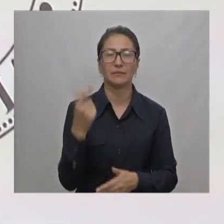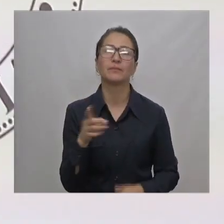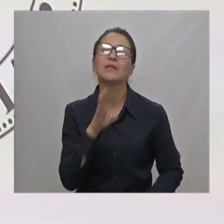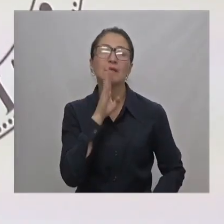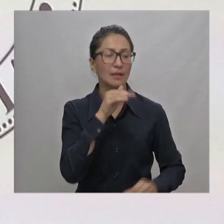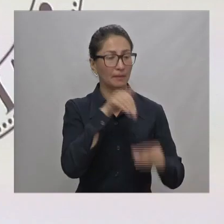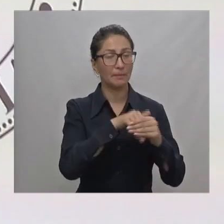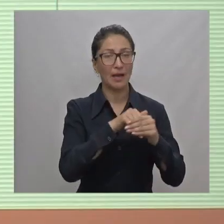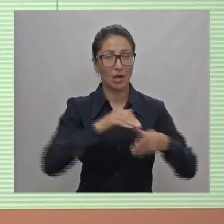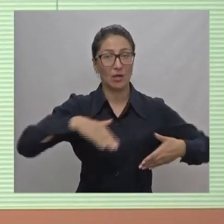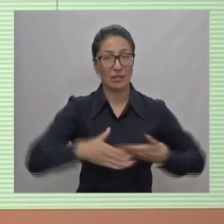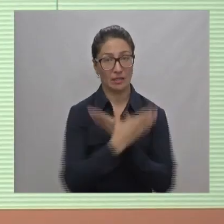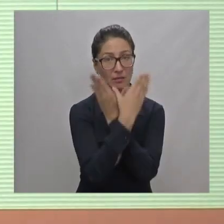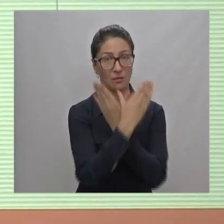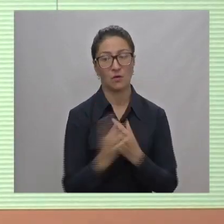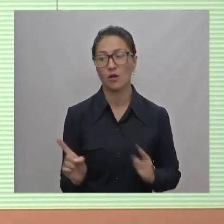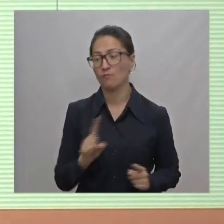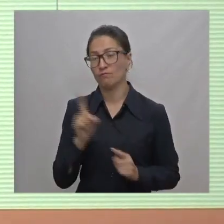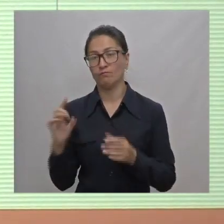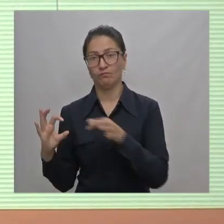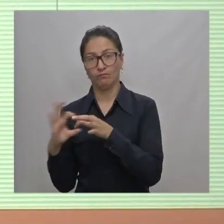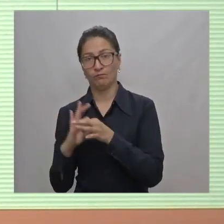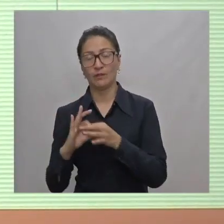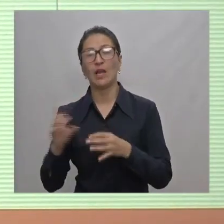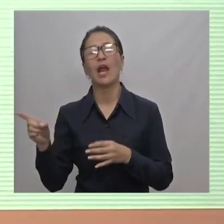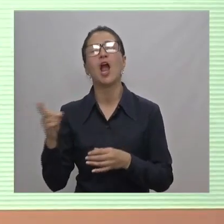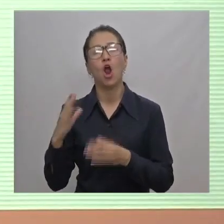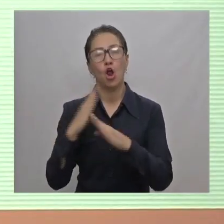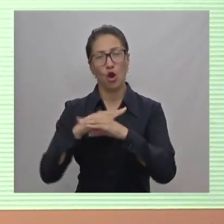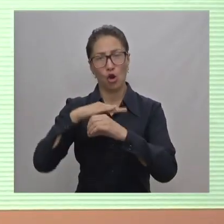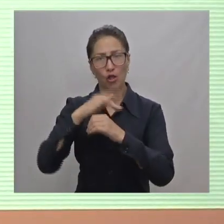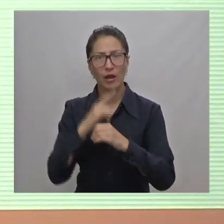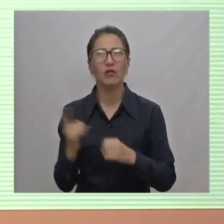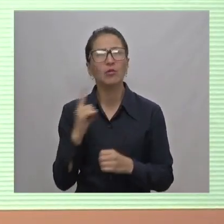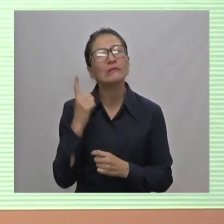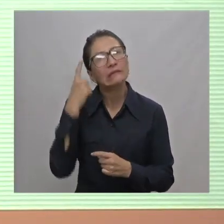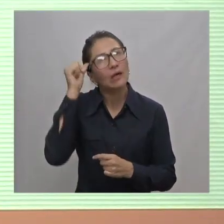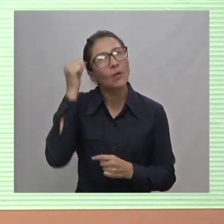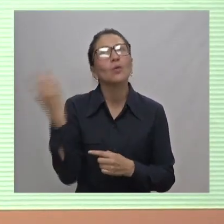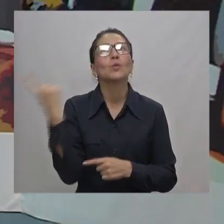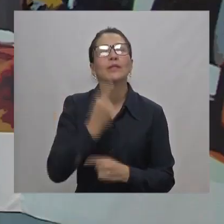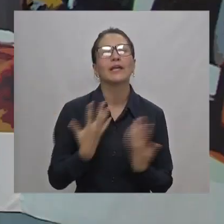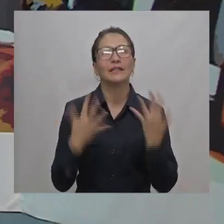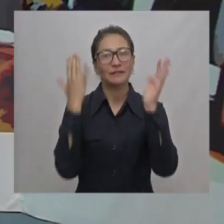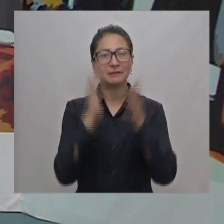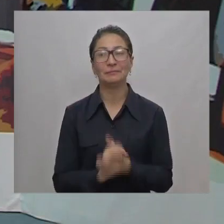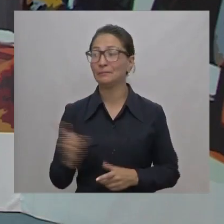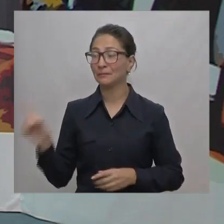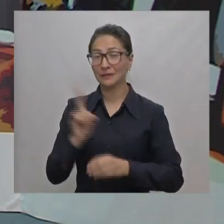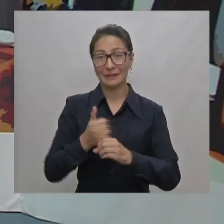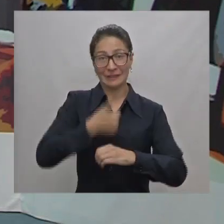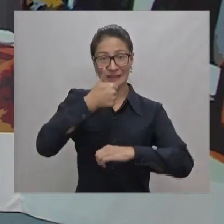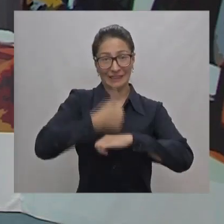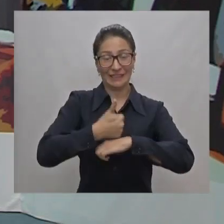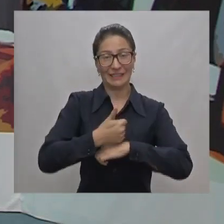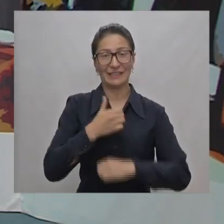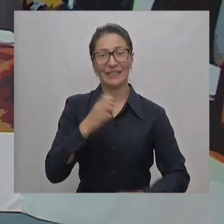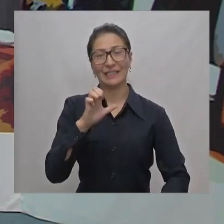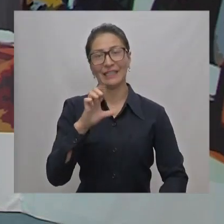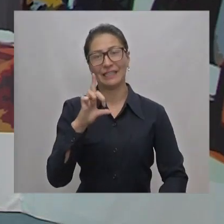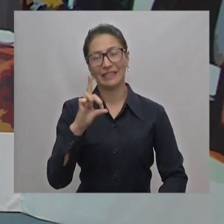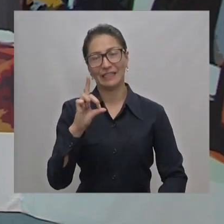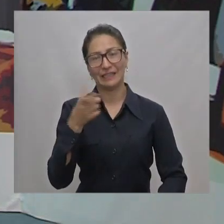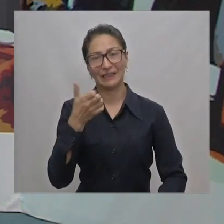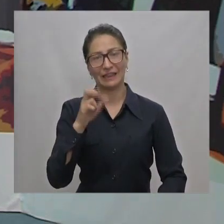país. El Banco de la República y la Contraloría General celebraron este importante aniversario. El Contralor General Edgardo Maya Villazón